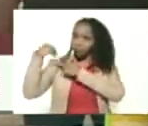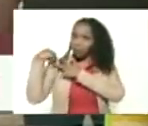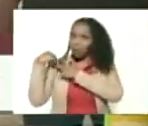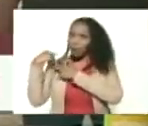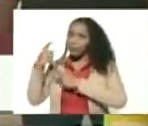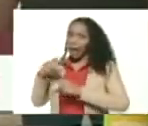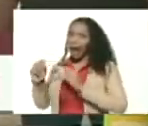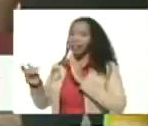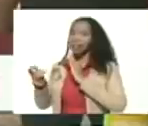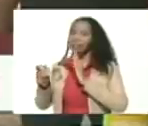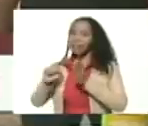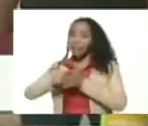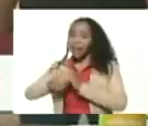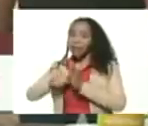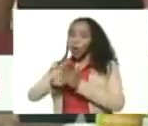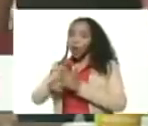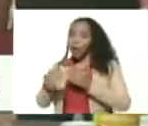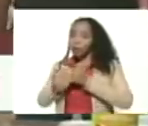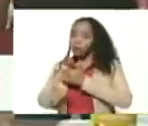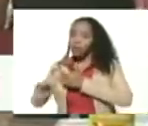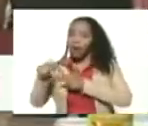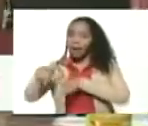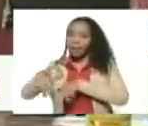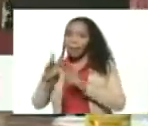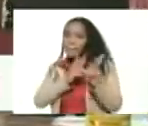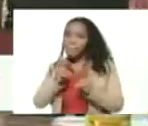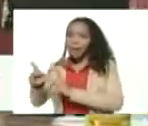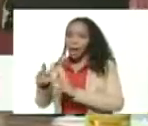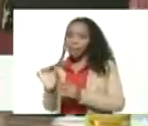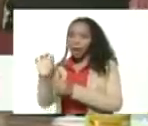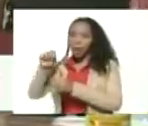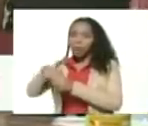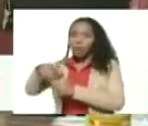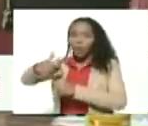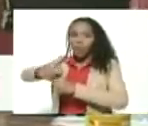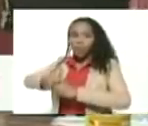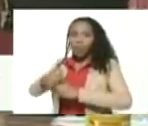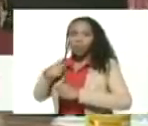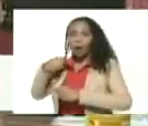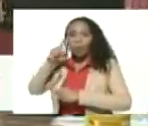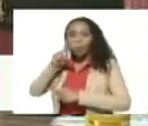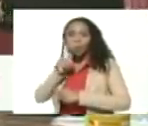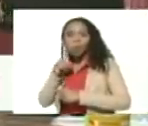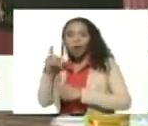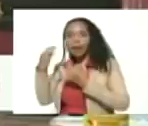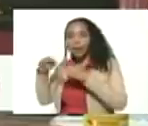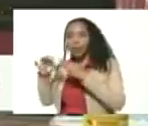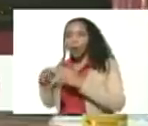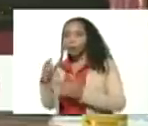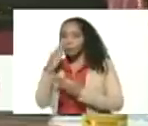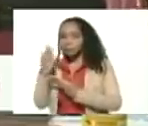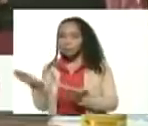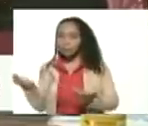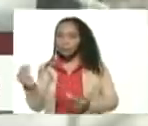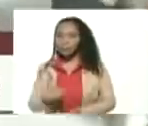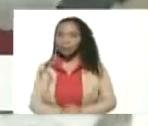ser el técnico que lleva adelante este plan de inseminación artificial y monta natural. Adelante, Raúl.